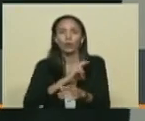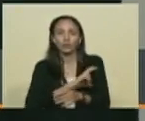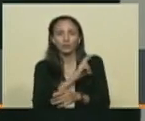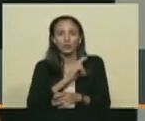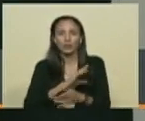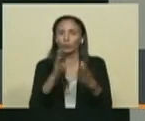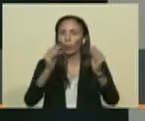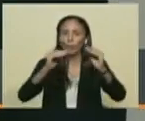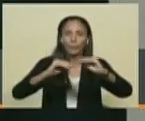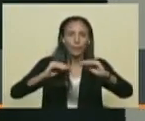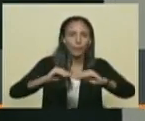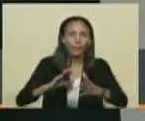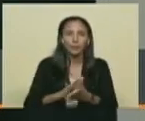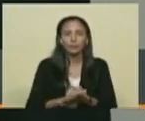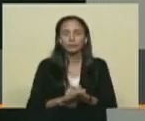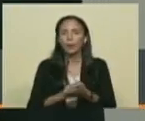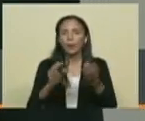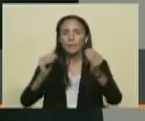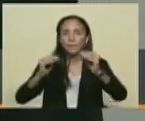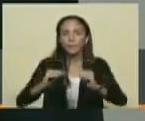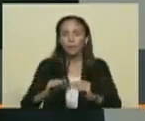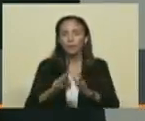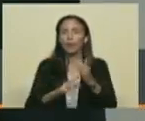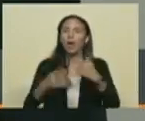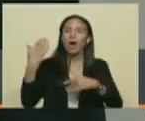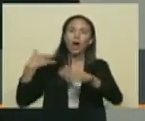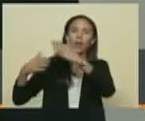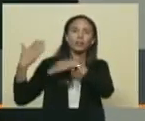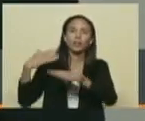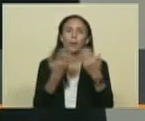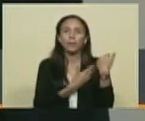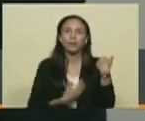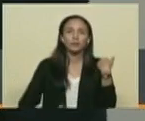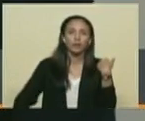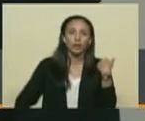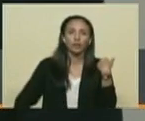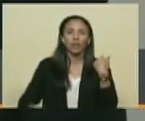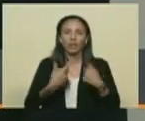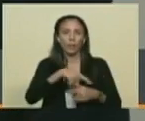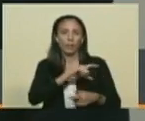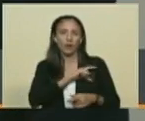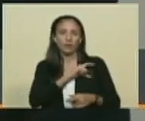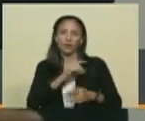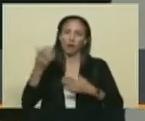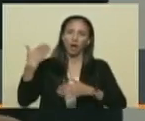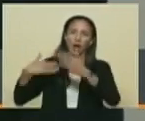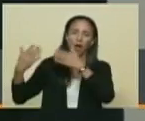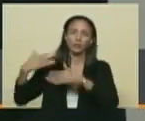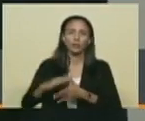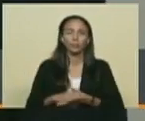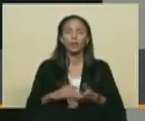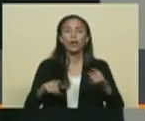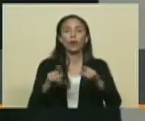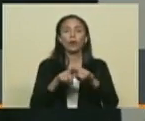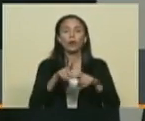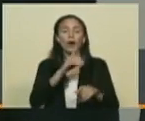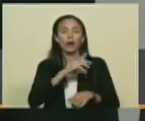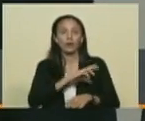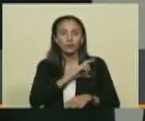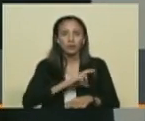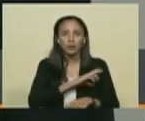más el expresidente Rodríguez Zapatero y el canciller dominicano y quien les